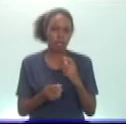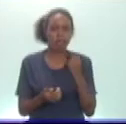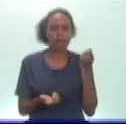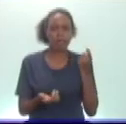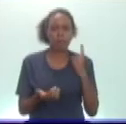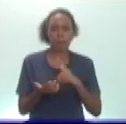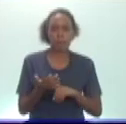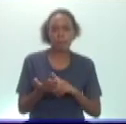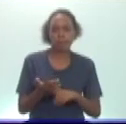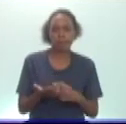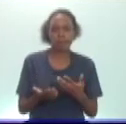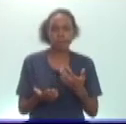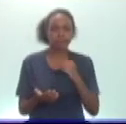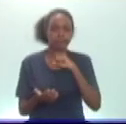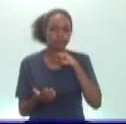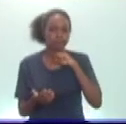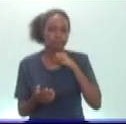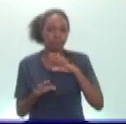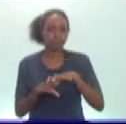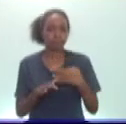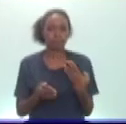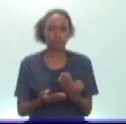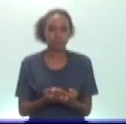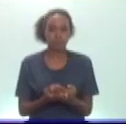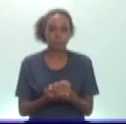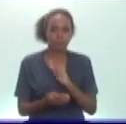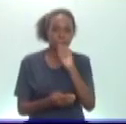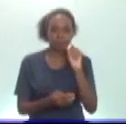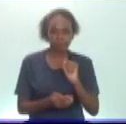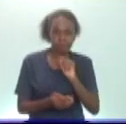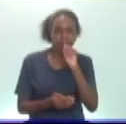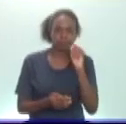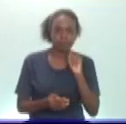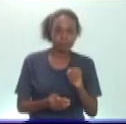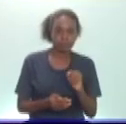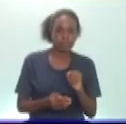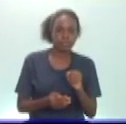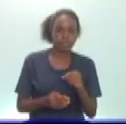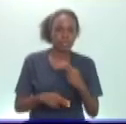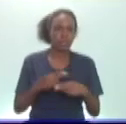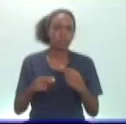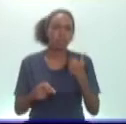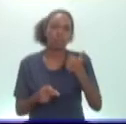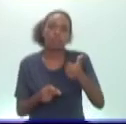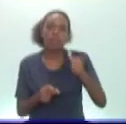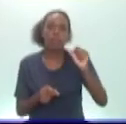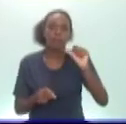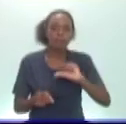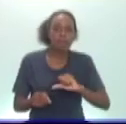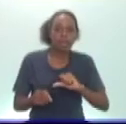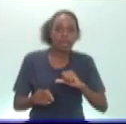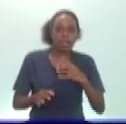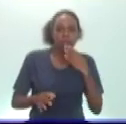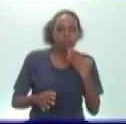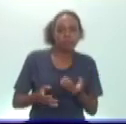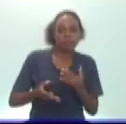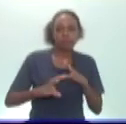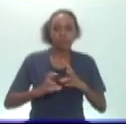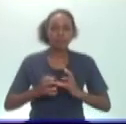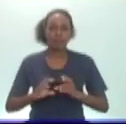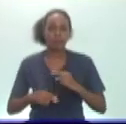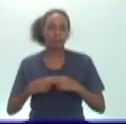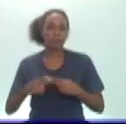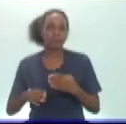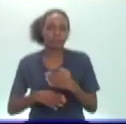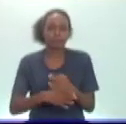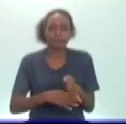abuelos, hermanos, pueden socializar cuál es la manera correcta en que operaron, cómo lo hiciste, bueno, de qué otra manera lo podemos realizar y